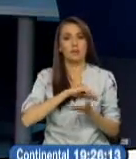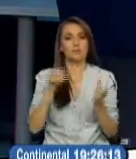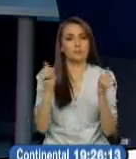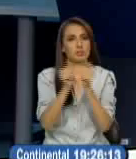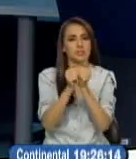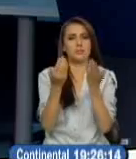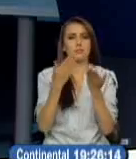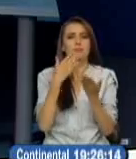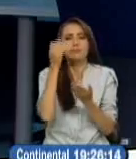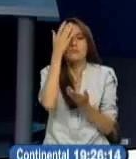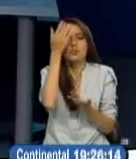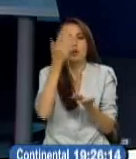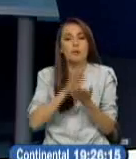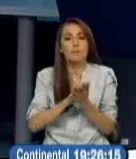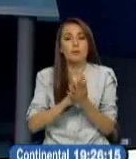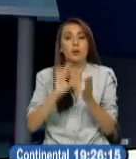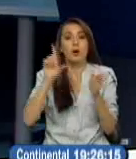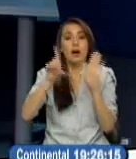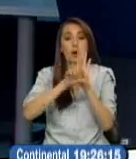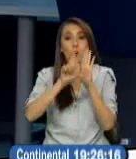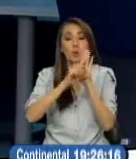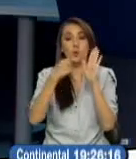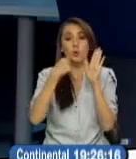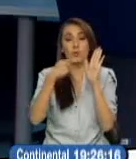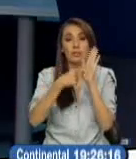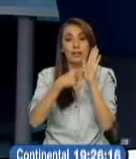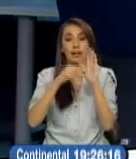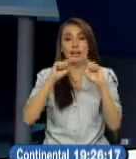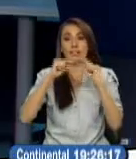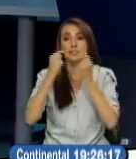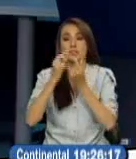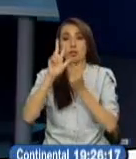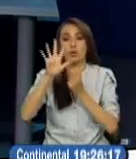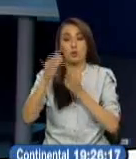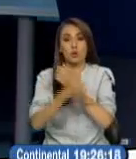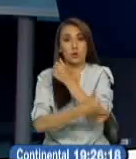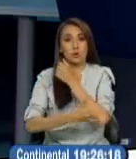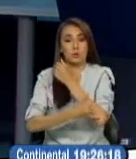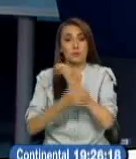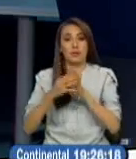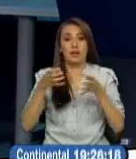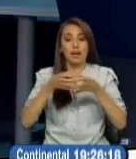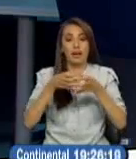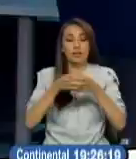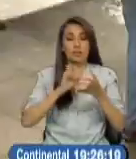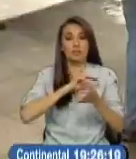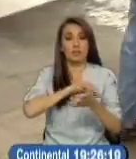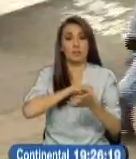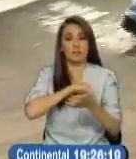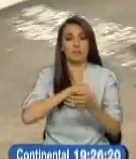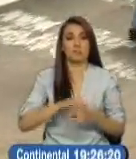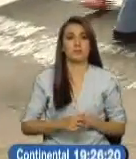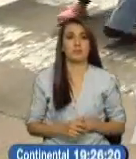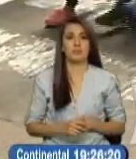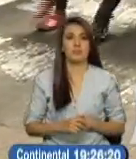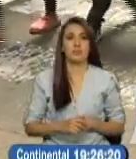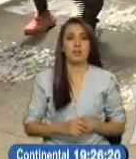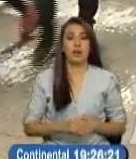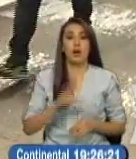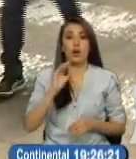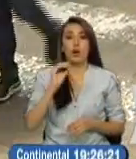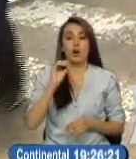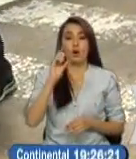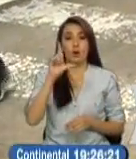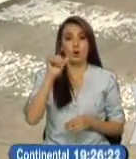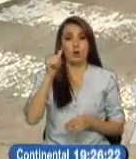posible gracias a una ordenanza impulsada por el bloque de Alianza País al interior del Consejo Metropolitano. Doña Olga es parte de